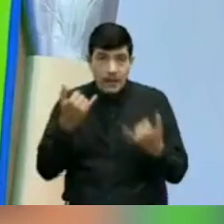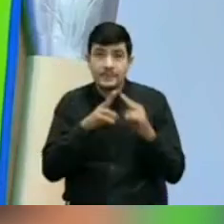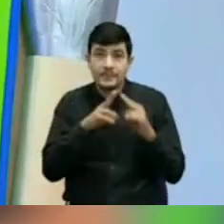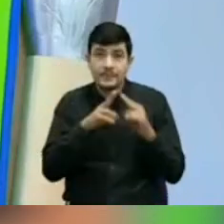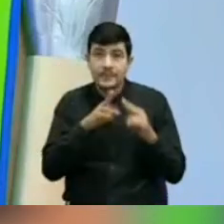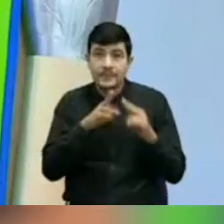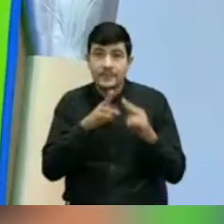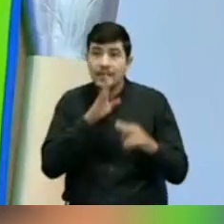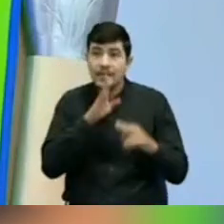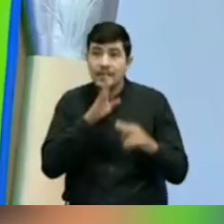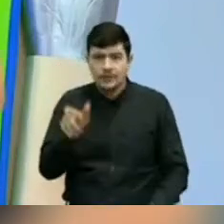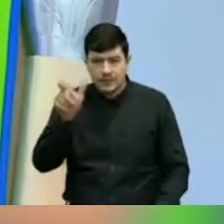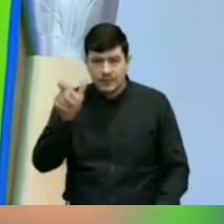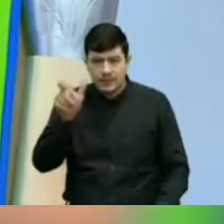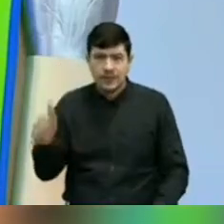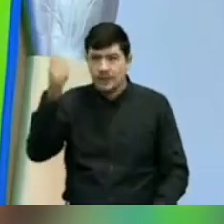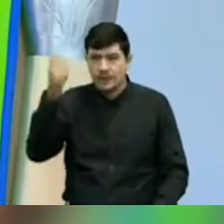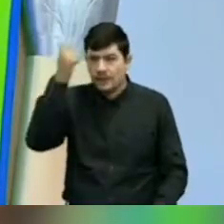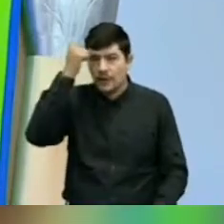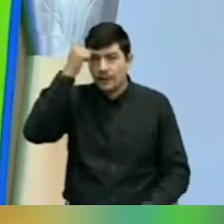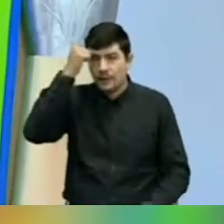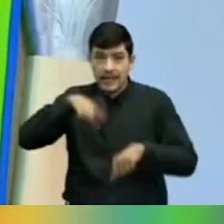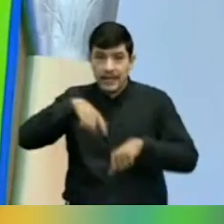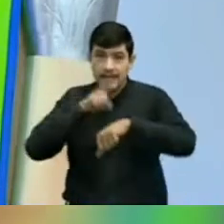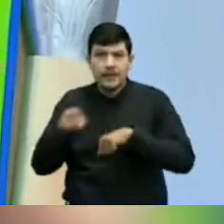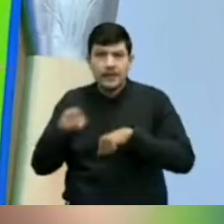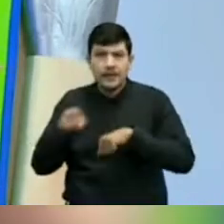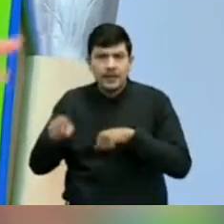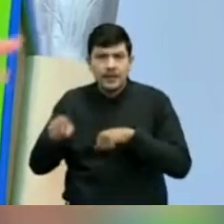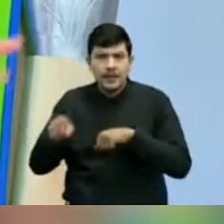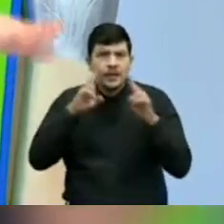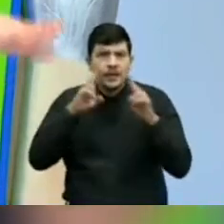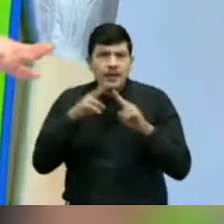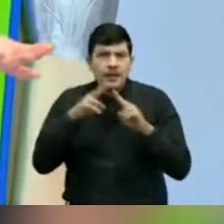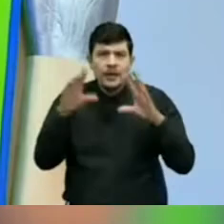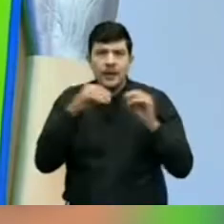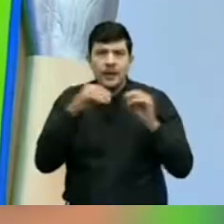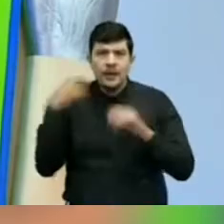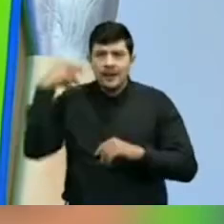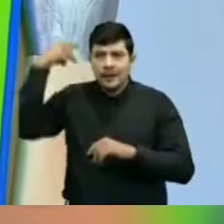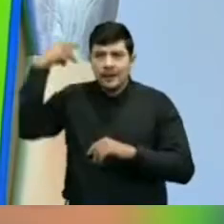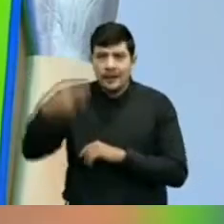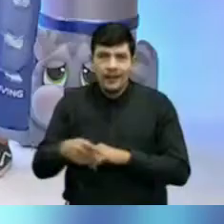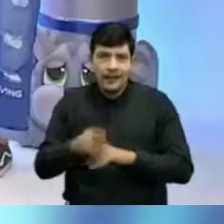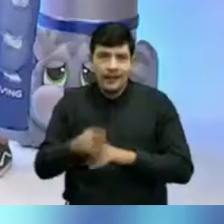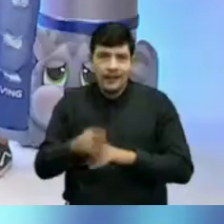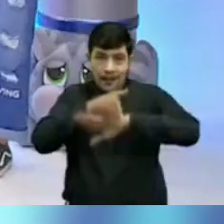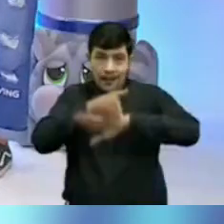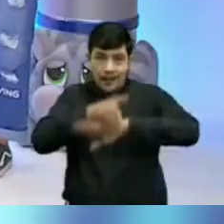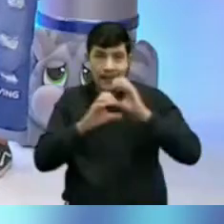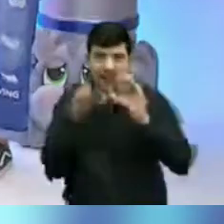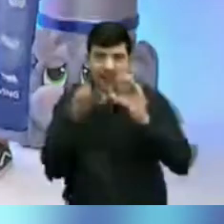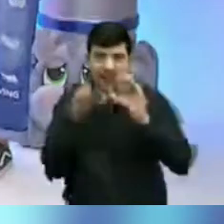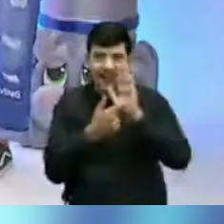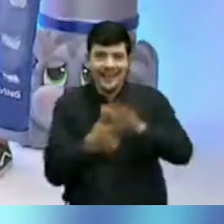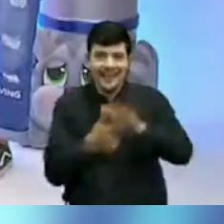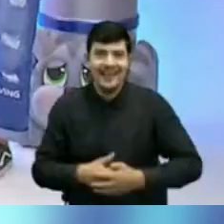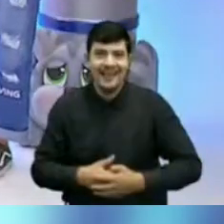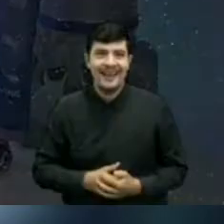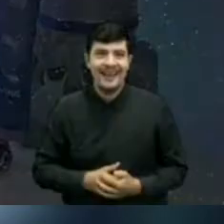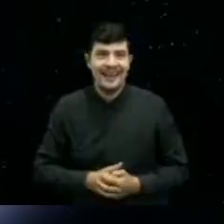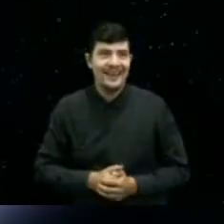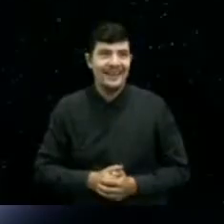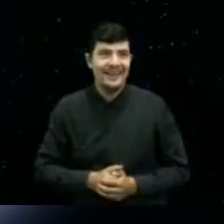tenemos a nuestros profes del tiempo, quienes van a estar hablando acerca de la historia de los medios de comunicación. Ahí lo tienen.